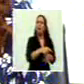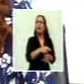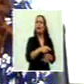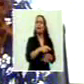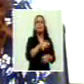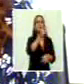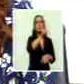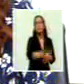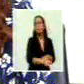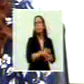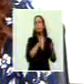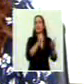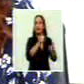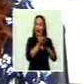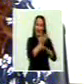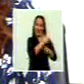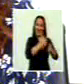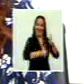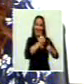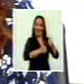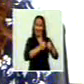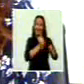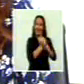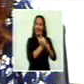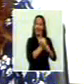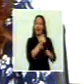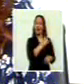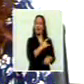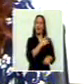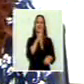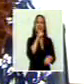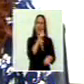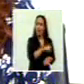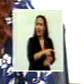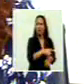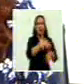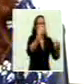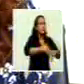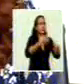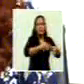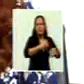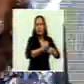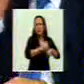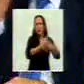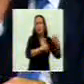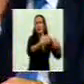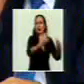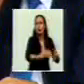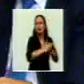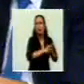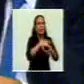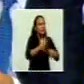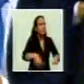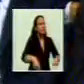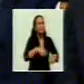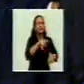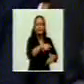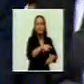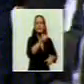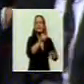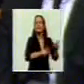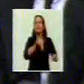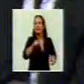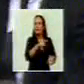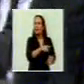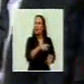profesor por concurso en la Universidad Nacional de La Plata y su trayectoria es ejemplar en la formación de numerosos recursos humanos. Por eso hoy ha recibido